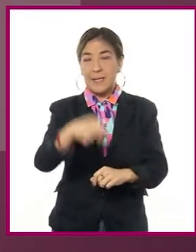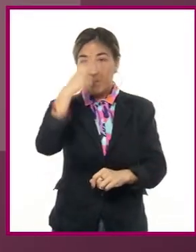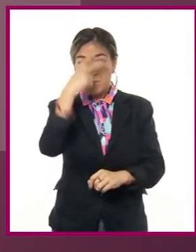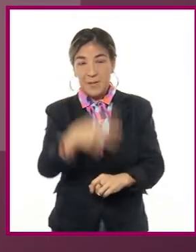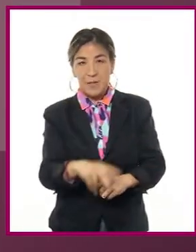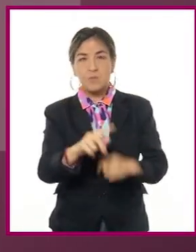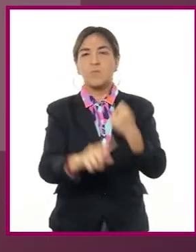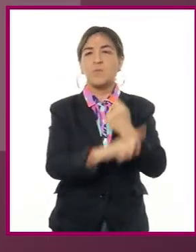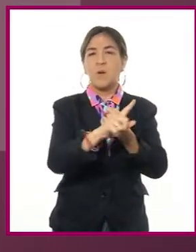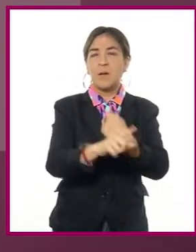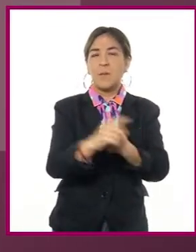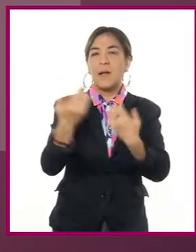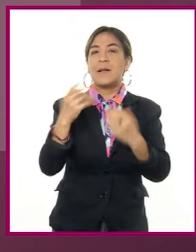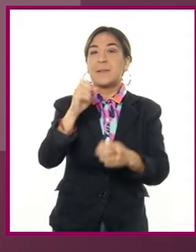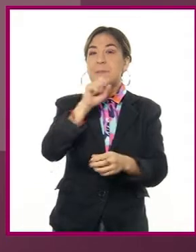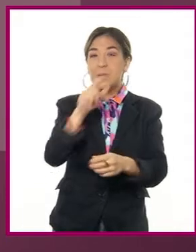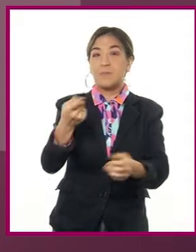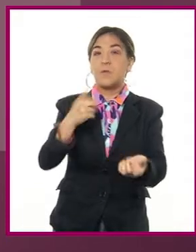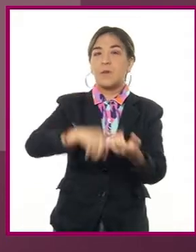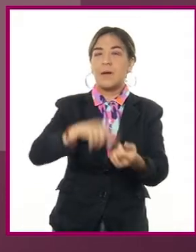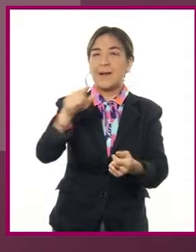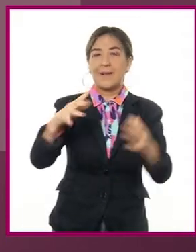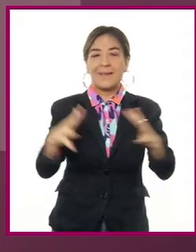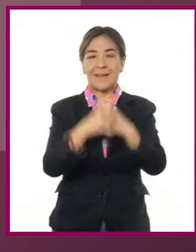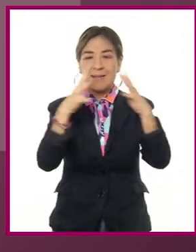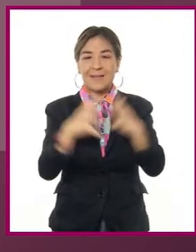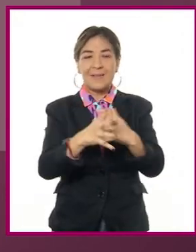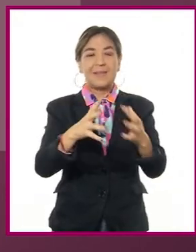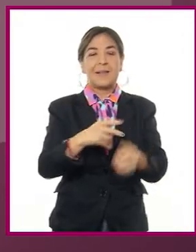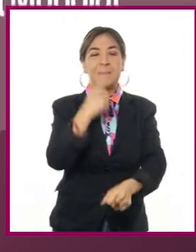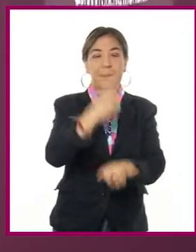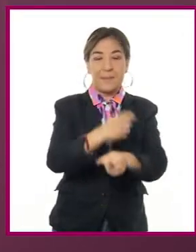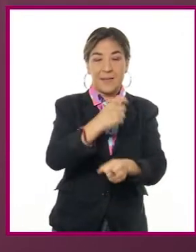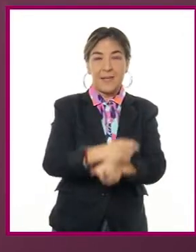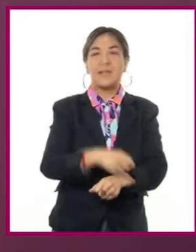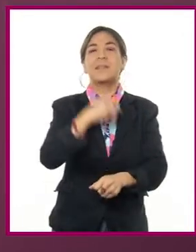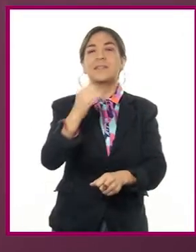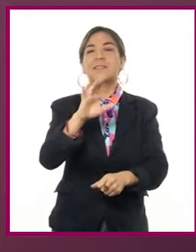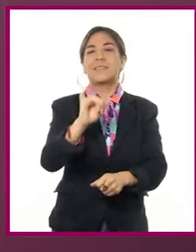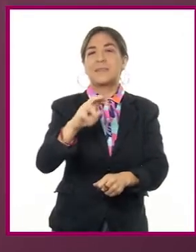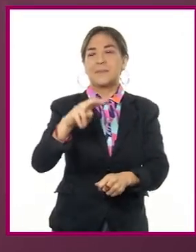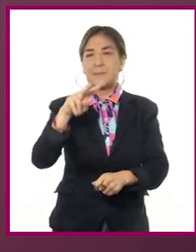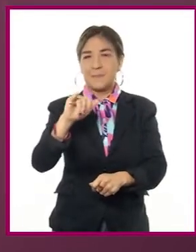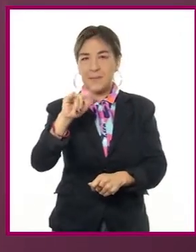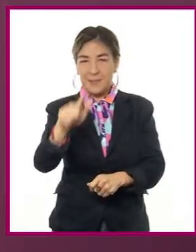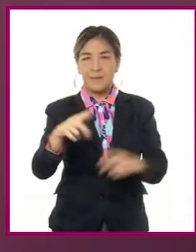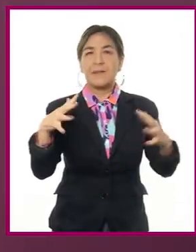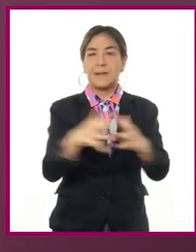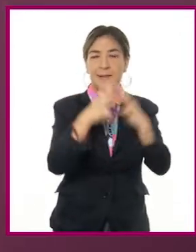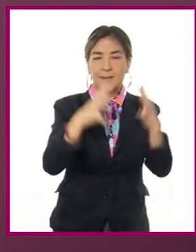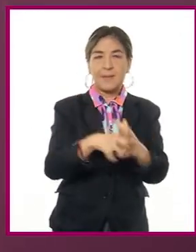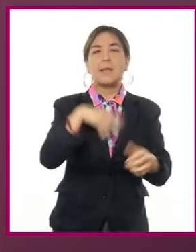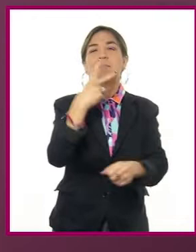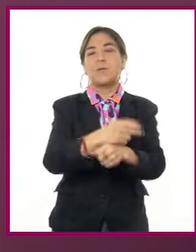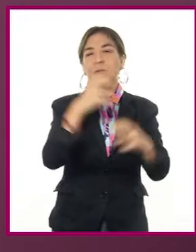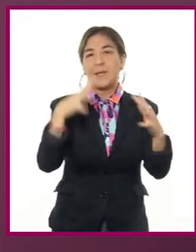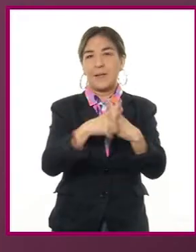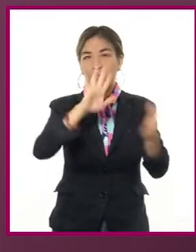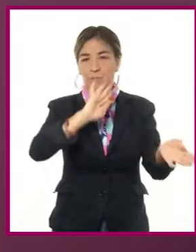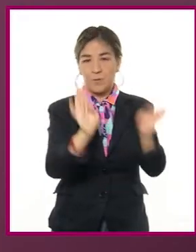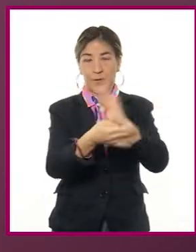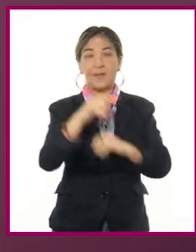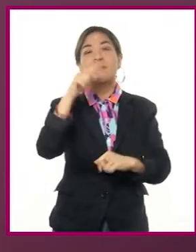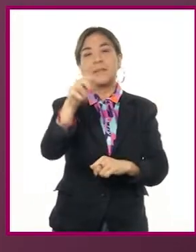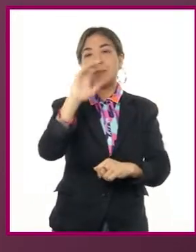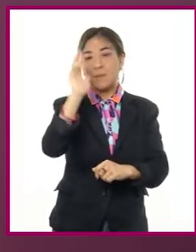Guerra Mundial, la Guerra Civil Española y la Segunda Guerra Mundial. Antes de iniciar, les recuerdo que es